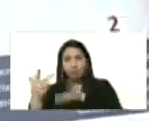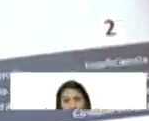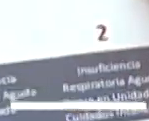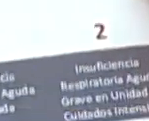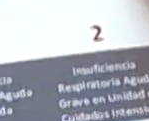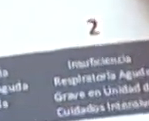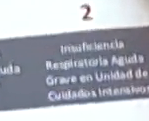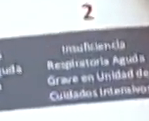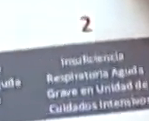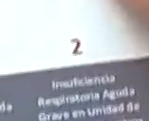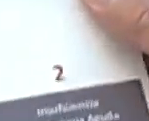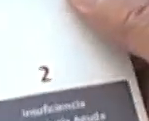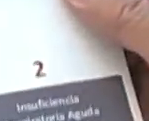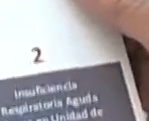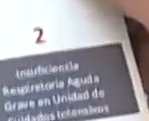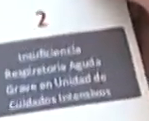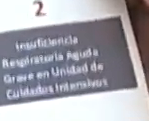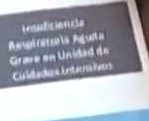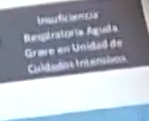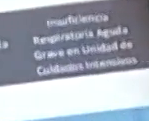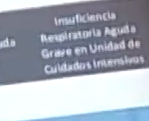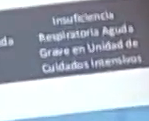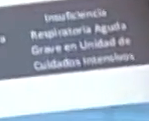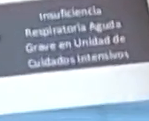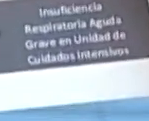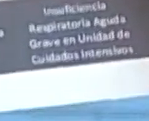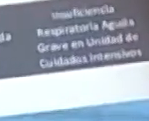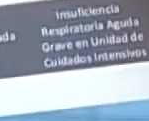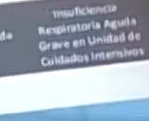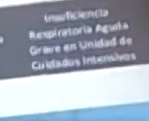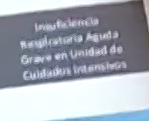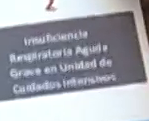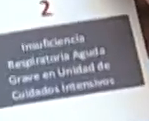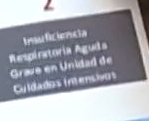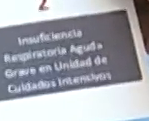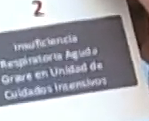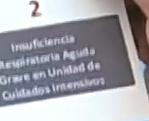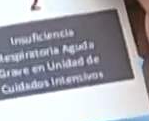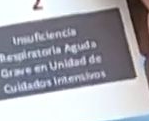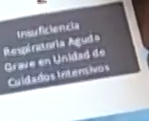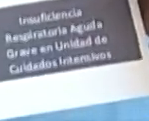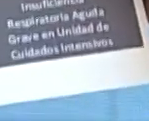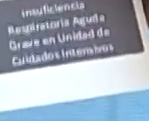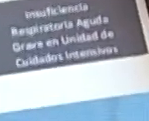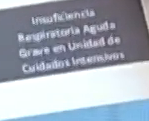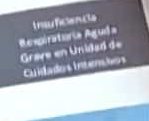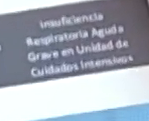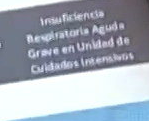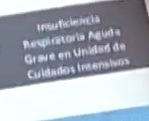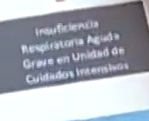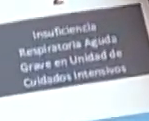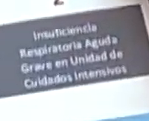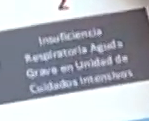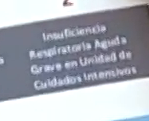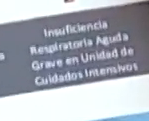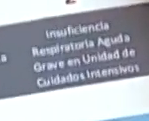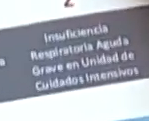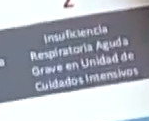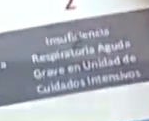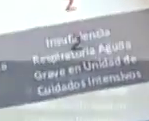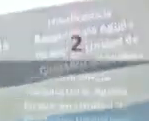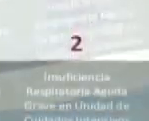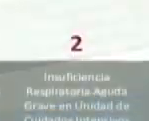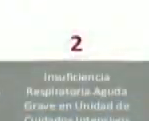síntomas, completamente asintomáticos, aunque ingresados en hospitales centinelas o en CDI y aislados. 99 presentan